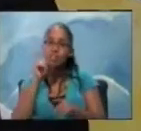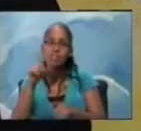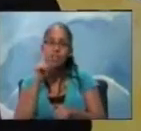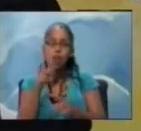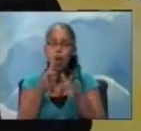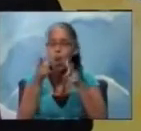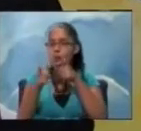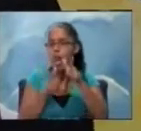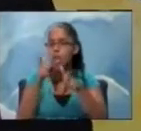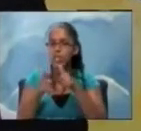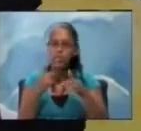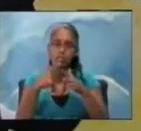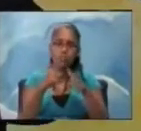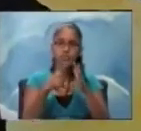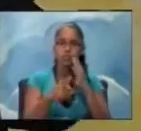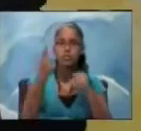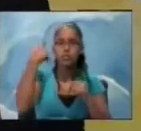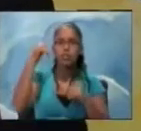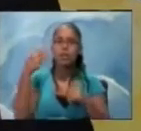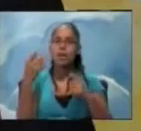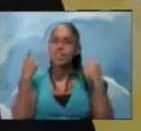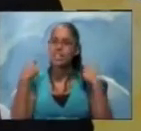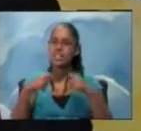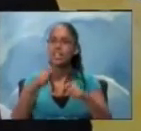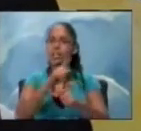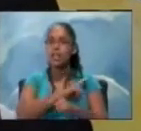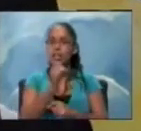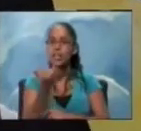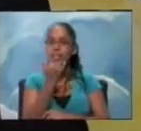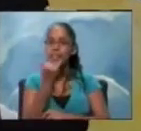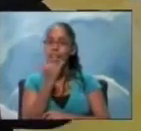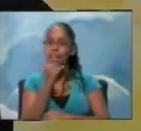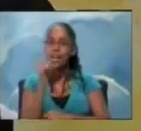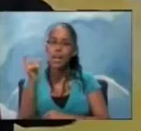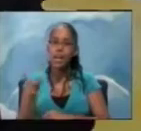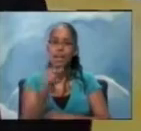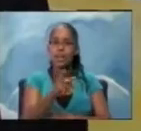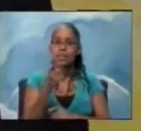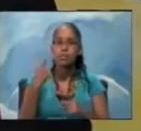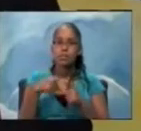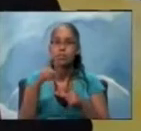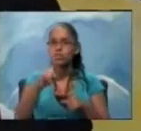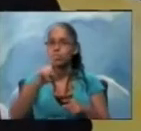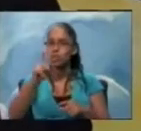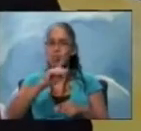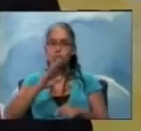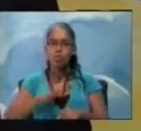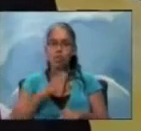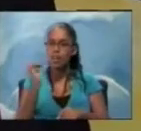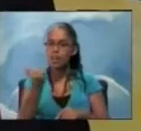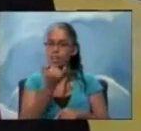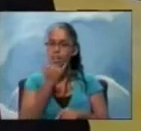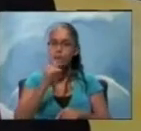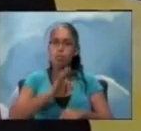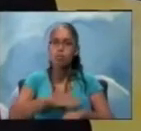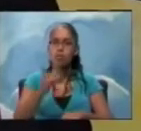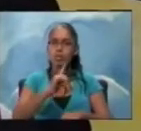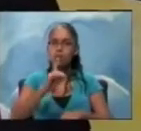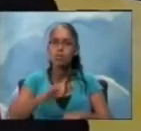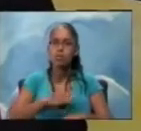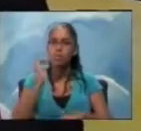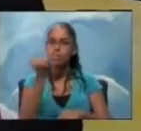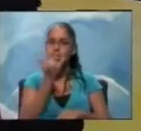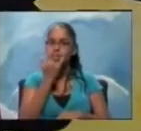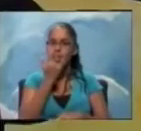léxico extraordinario para tratar de engañar a la gente, pero usted no se puede dejar engañar. ¿Y por qué usted no se puede dejar